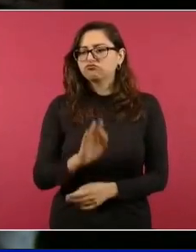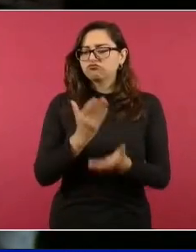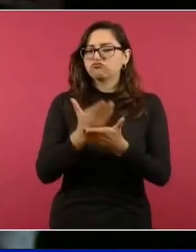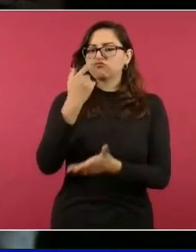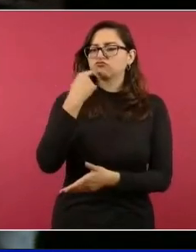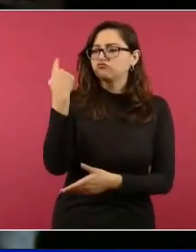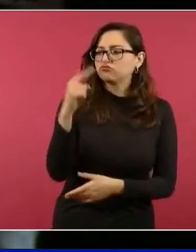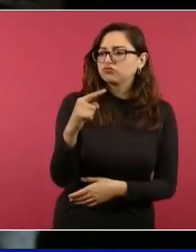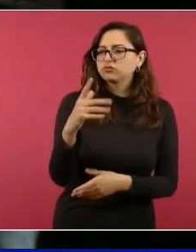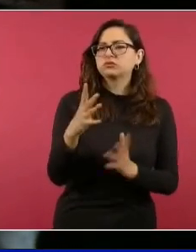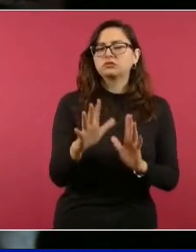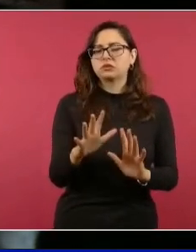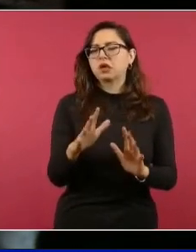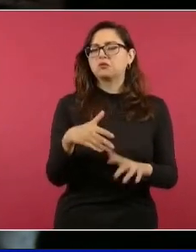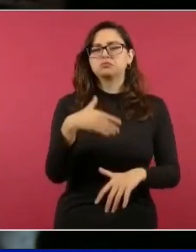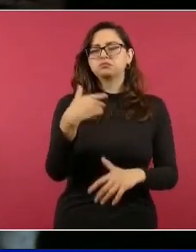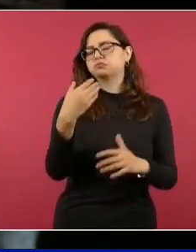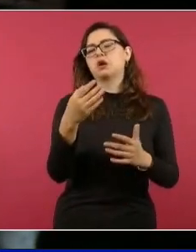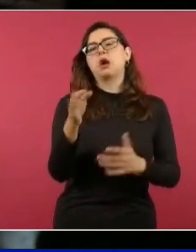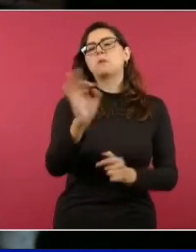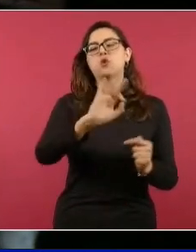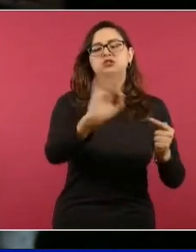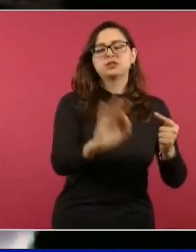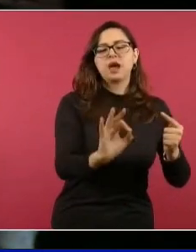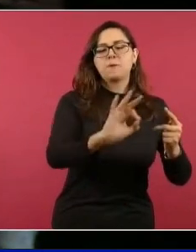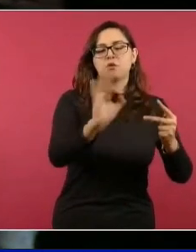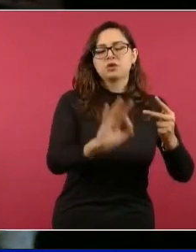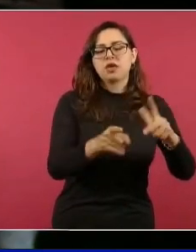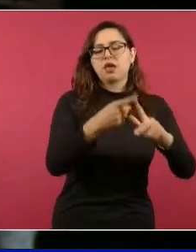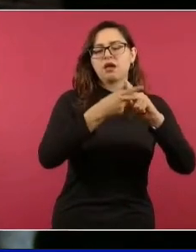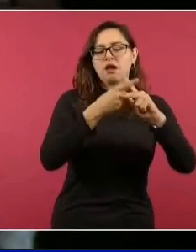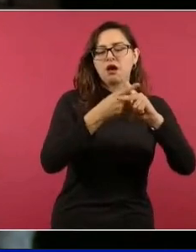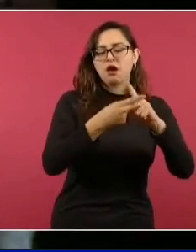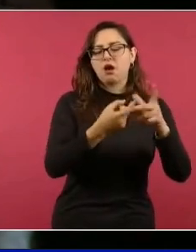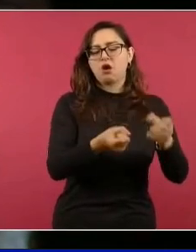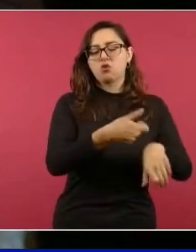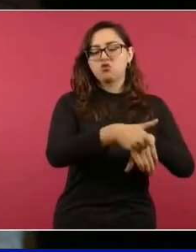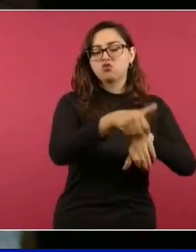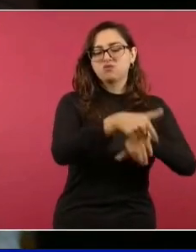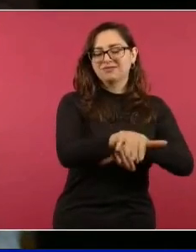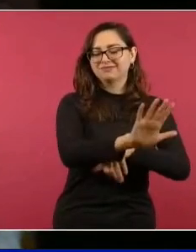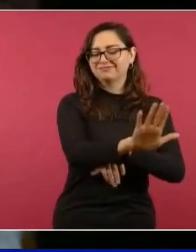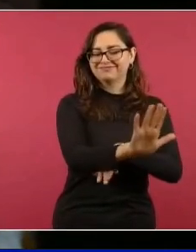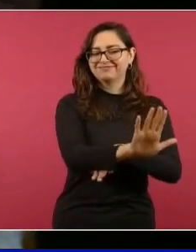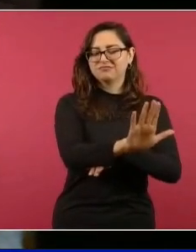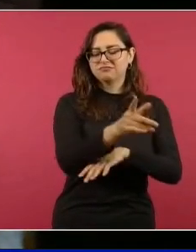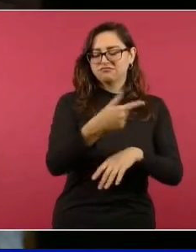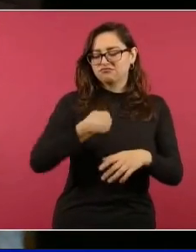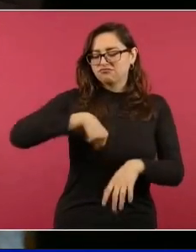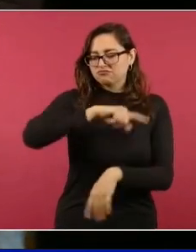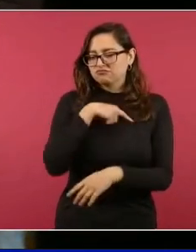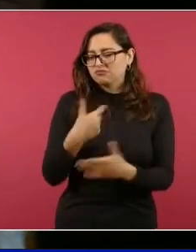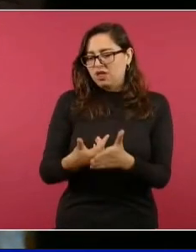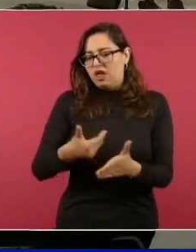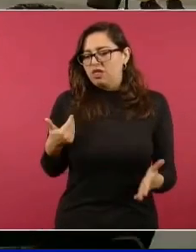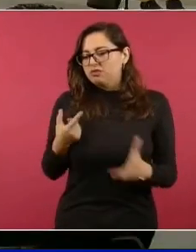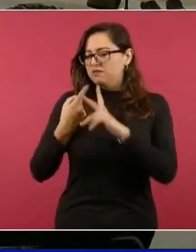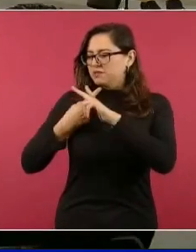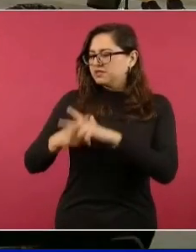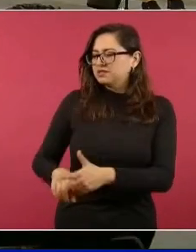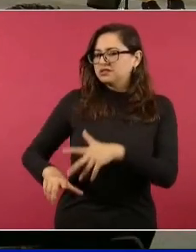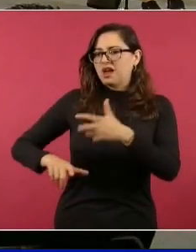que irnos a las causas. Y quienes estamos transitando siempre en estos espacios nos damos cuenta que